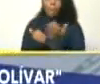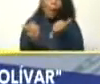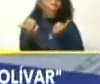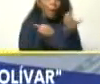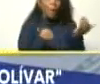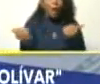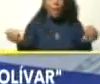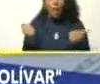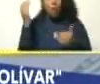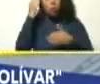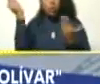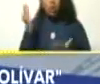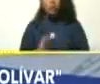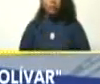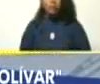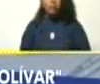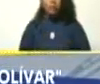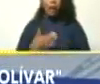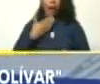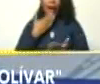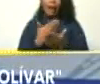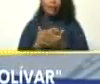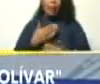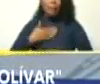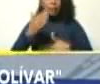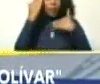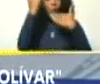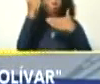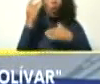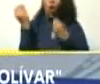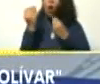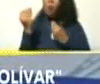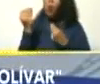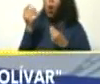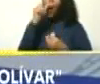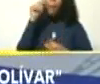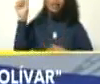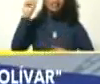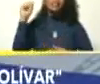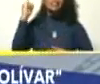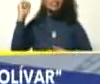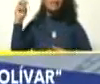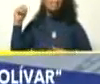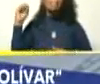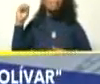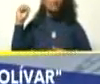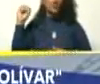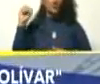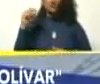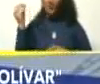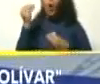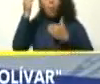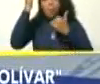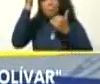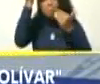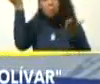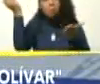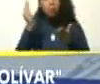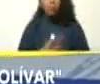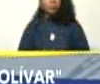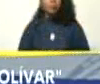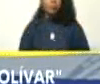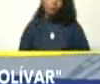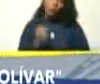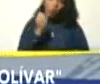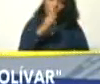Bueno, gracias, mi saludo. ¿Cómo está Simón? El gran Simón. Bueno,